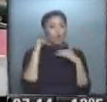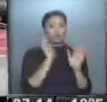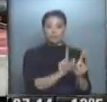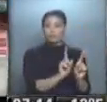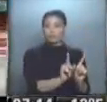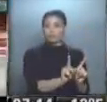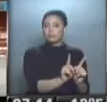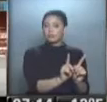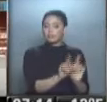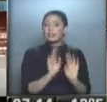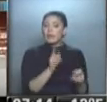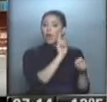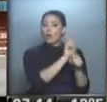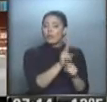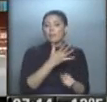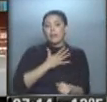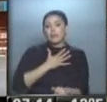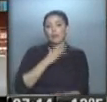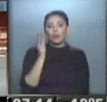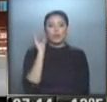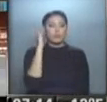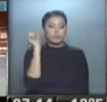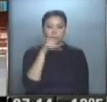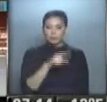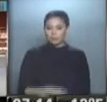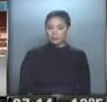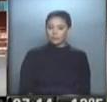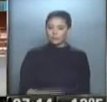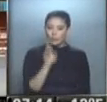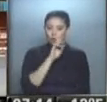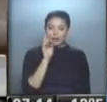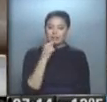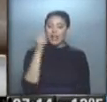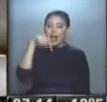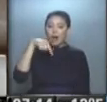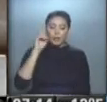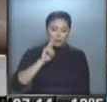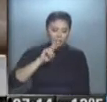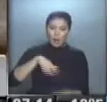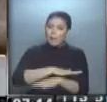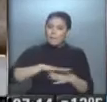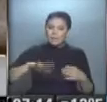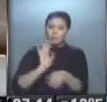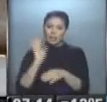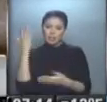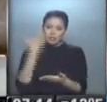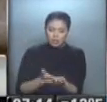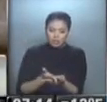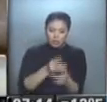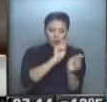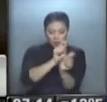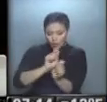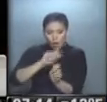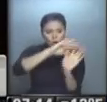y se preserve como patrimonio de la Ciudad de Buenos Aires. Ver ahora, acostada, tirada en el piso, una obra